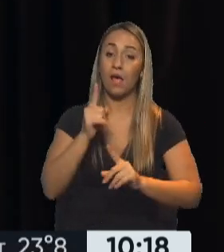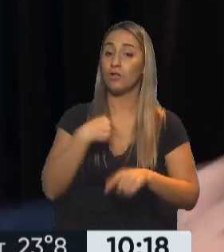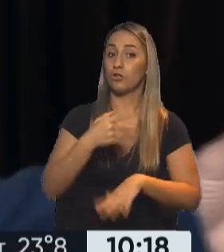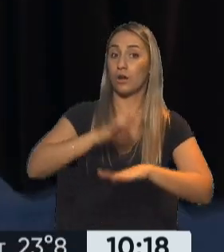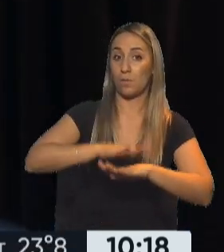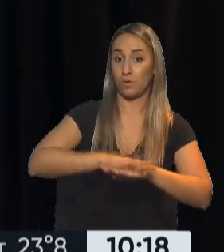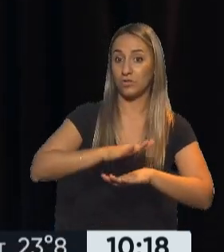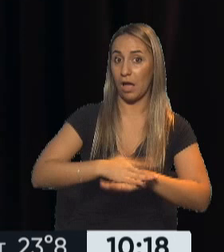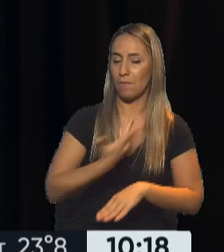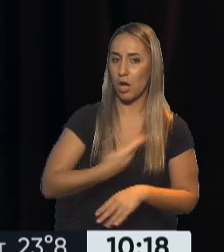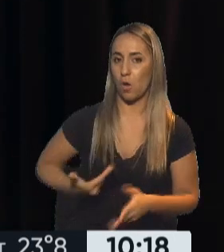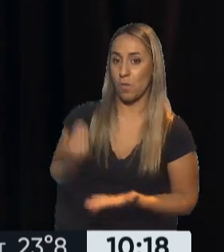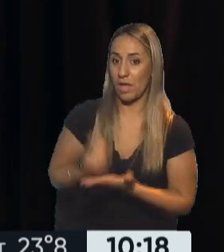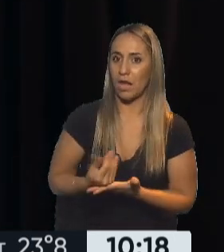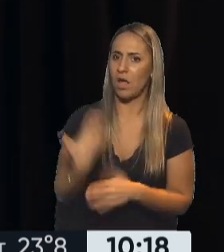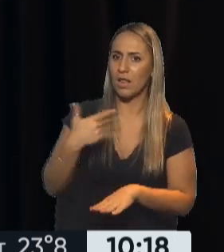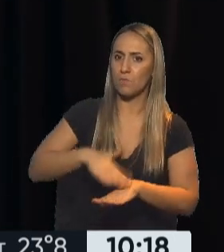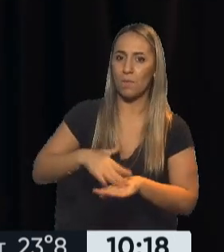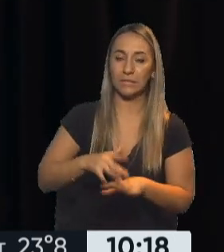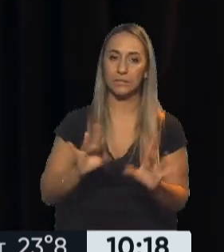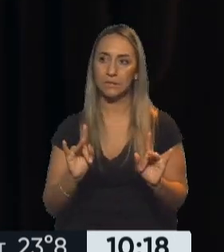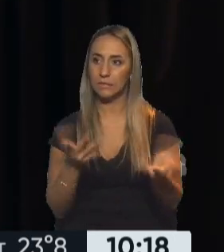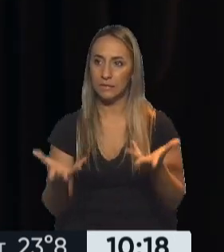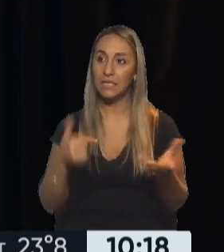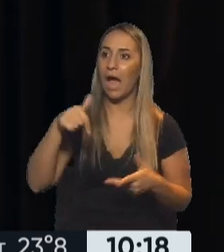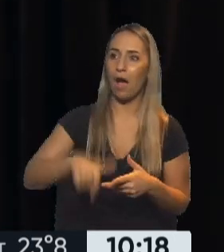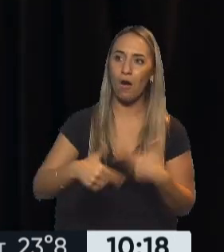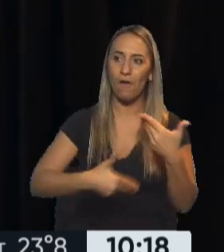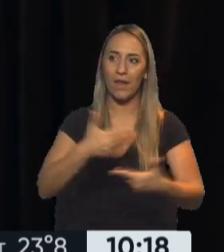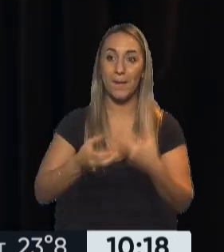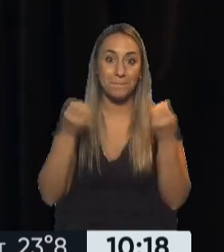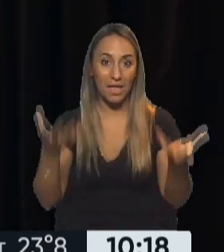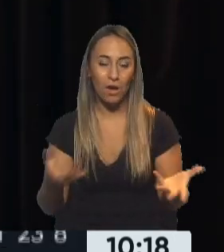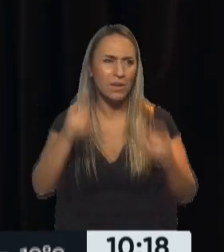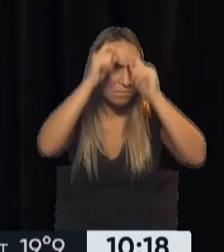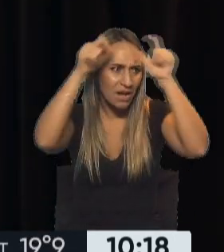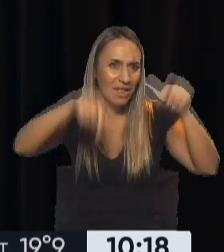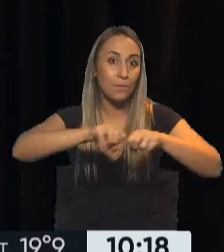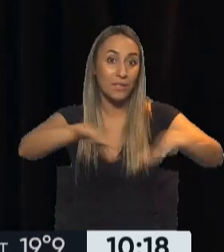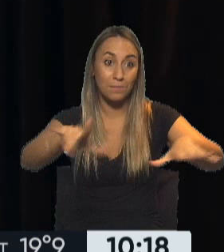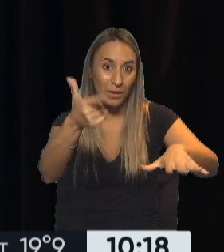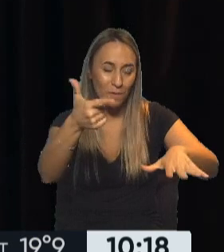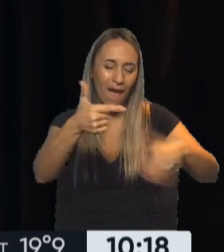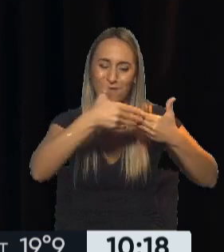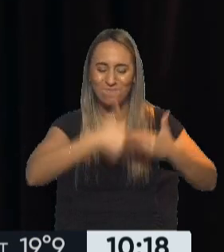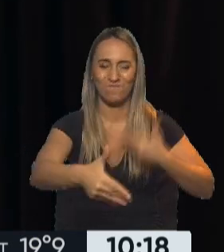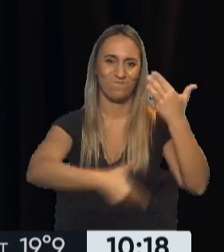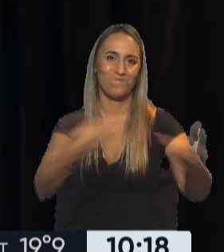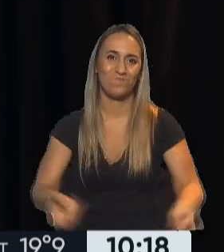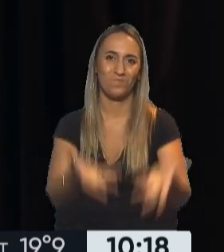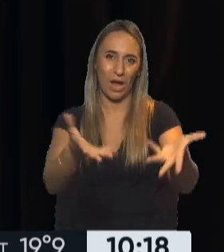gobierno la tuvimos en los peores momentos y ahora que mejora. Y bueno, imagínense sin pandemia todo lo que se nos viene en la provincia de Buenos